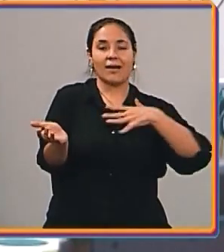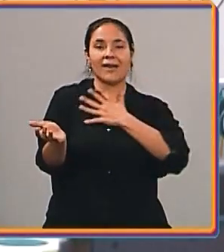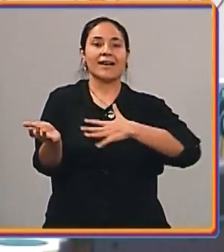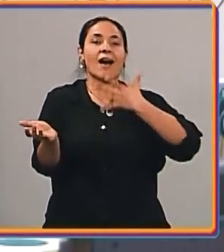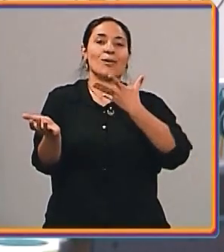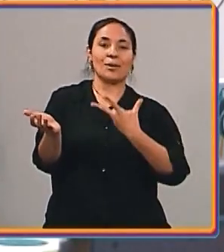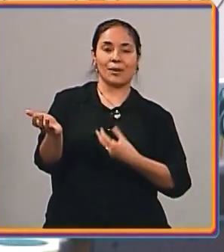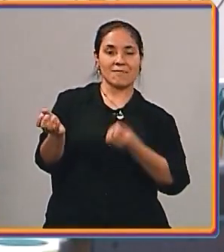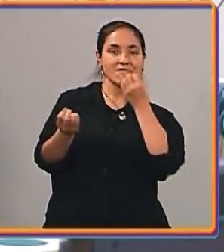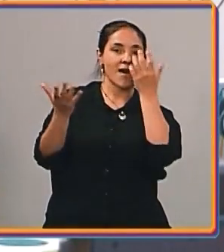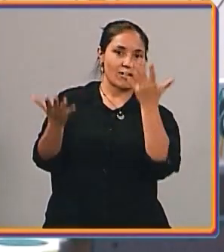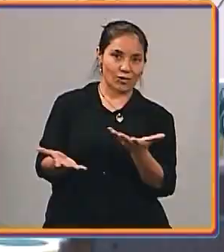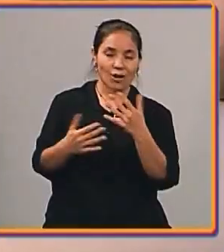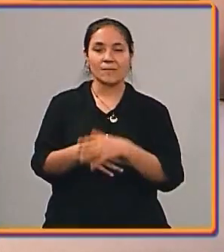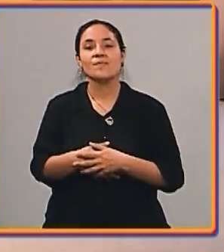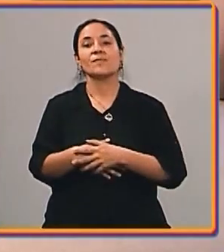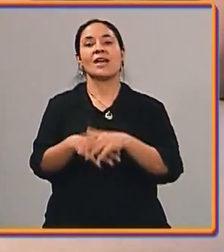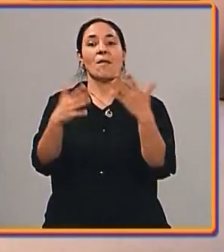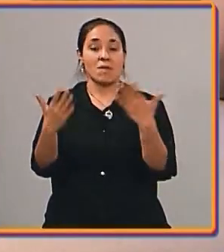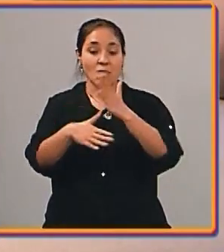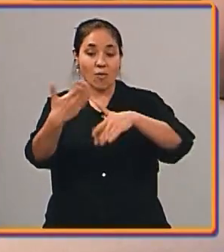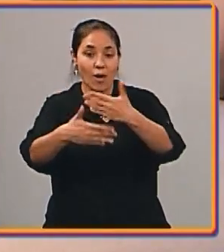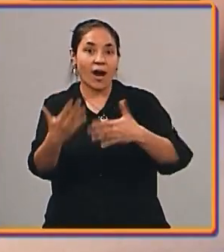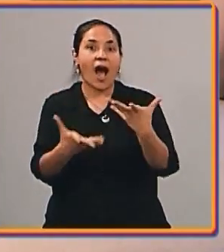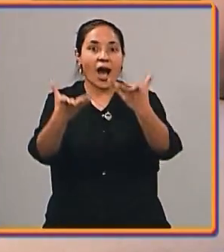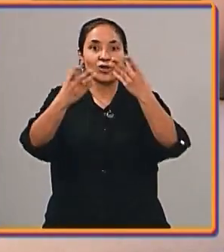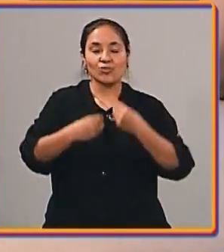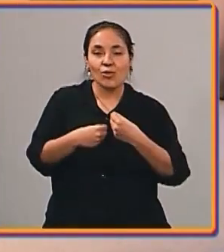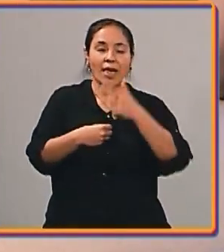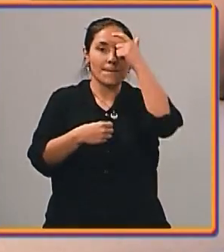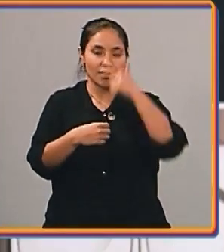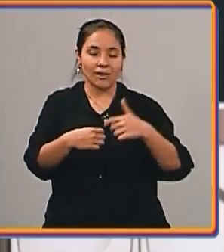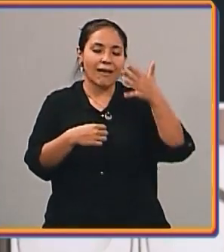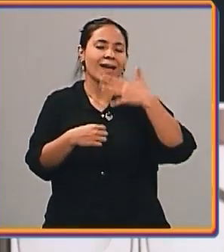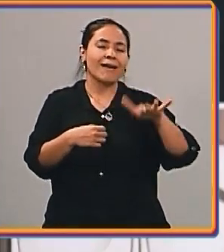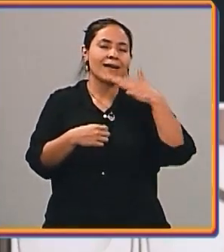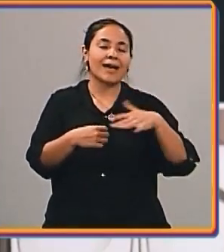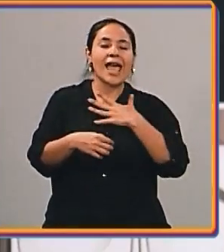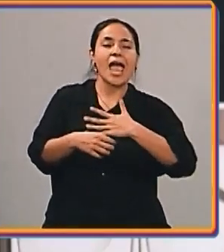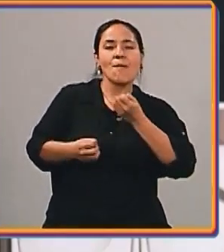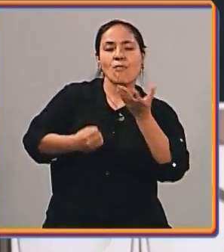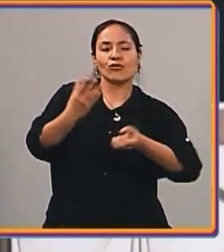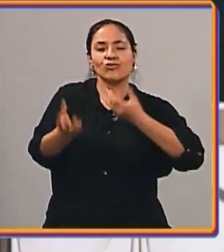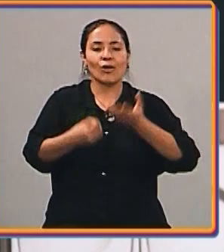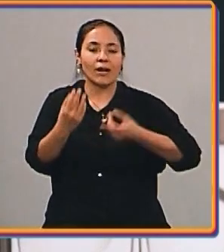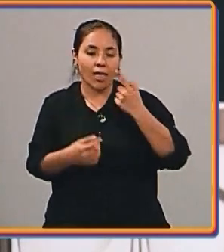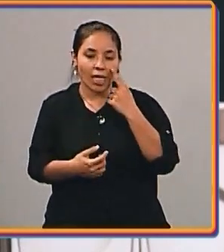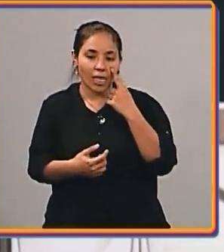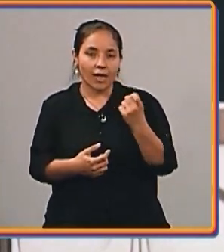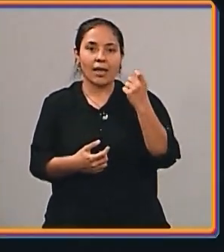Monstruo de Colores es un juego infantil que ayuda a identificar emociones y a entender cómo nos sentimos frente a distintas situaciones que atravesamos en la